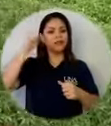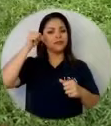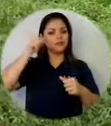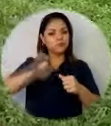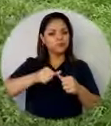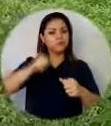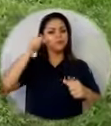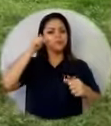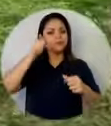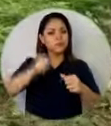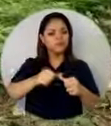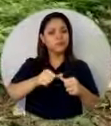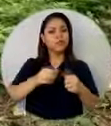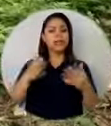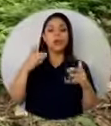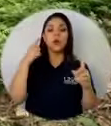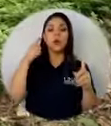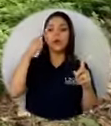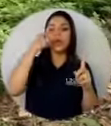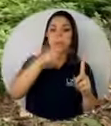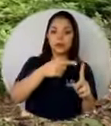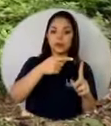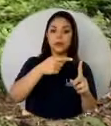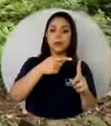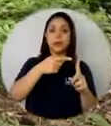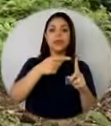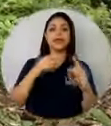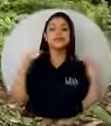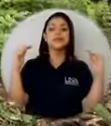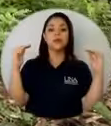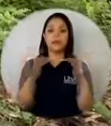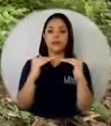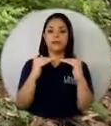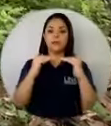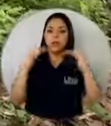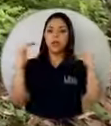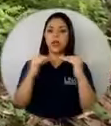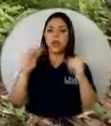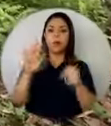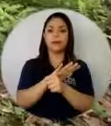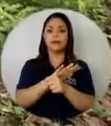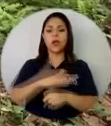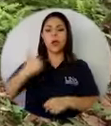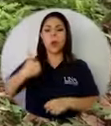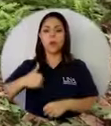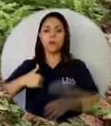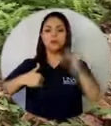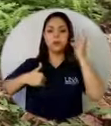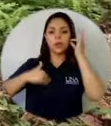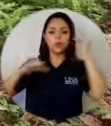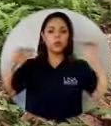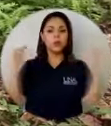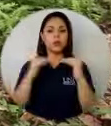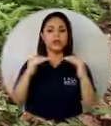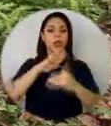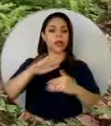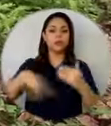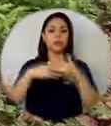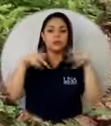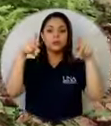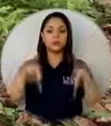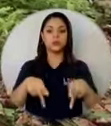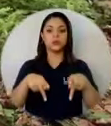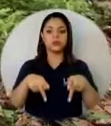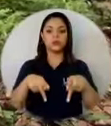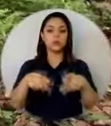recordarnos una y otra vez que el objetivo final es la igualdad plena entre hombres y mujeres, igualdad para